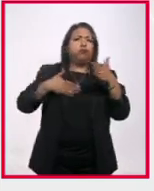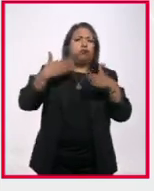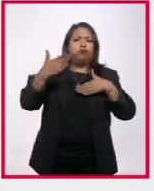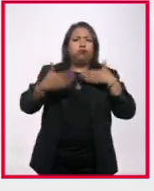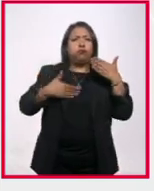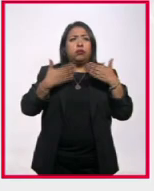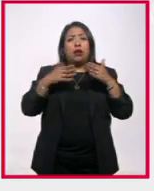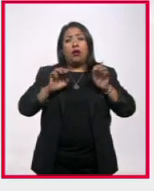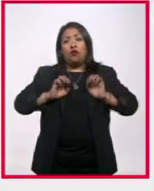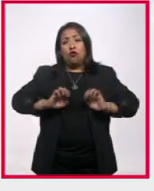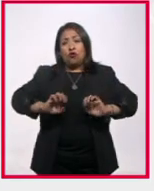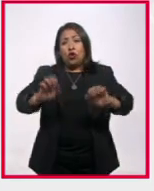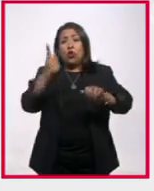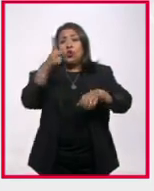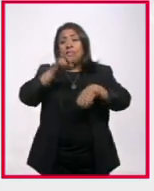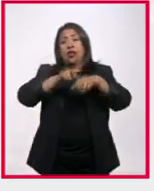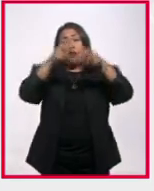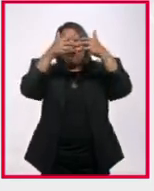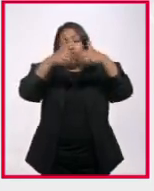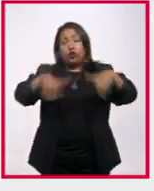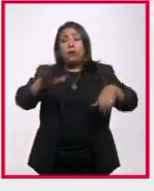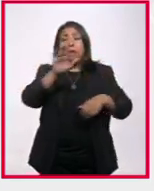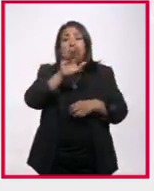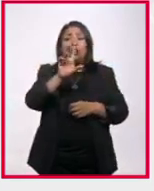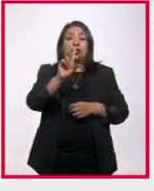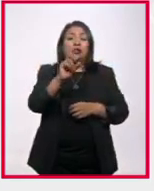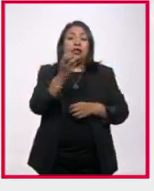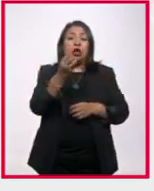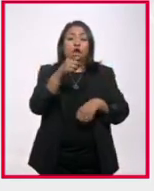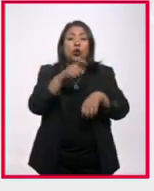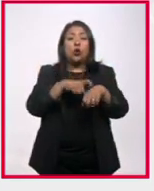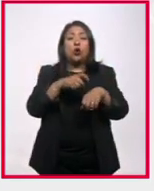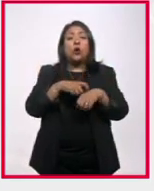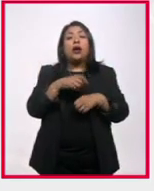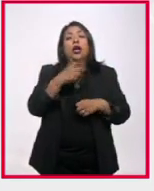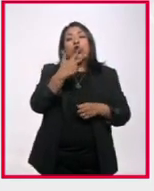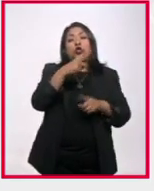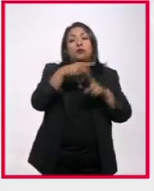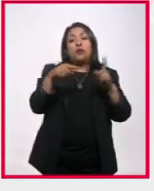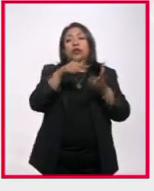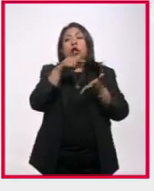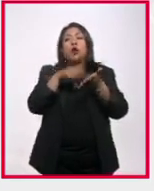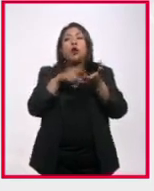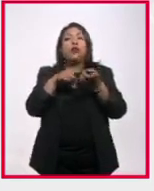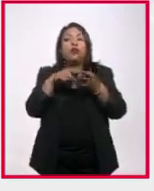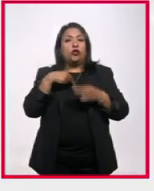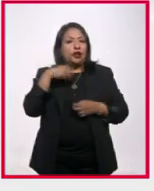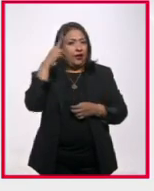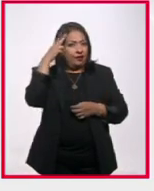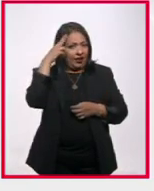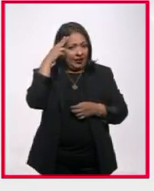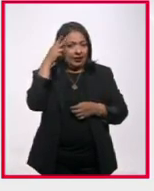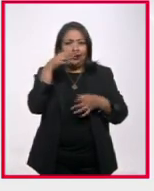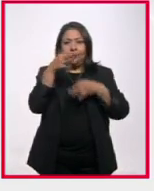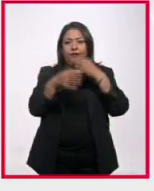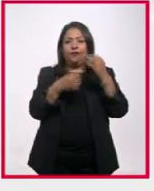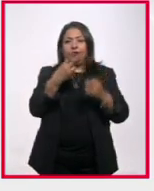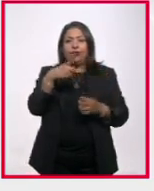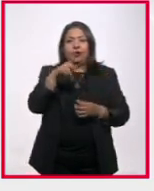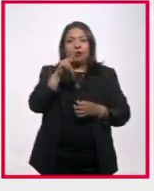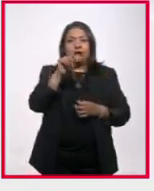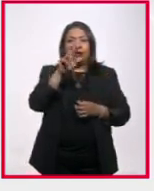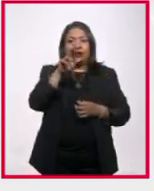La gala tendrá solo una función el miércoles 30 de octubre a las 20:30 horas en el Palacio de Bellas Artes. Noticias